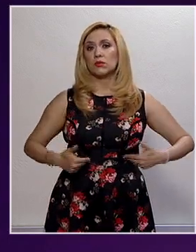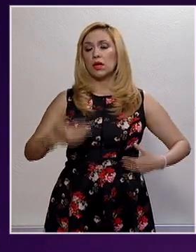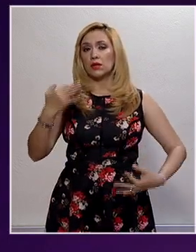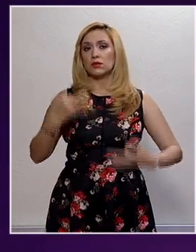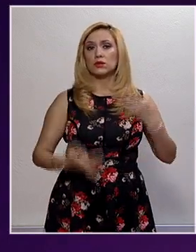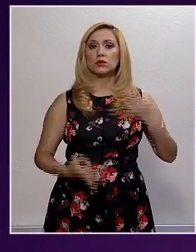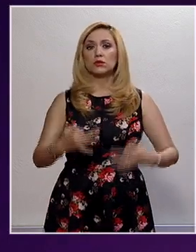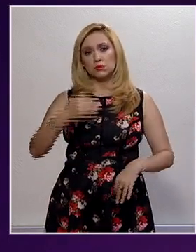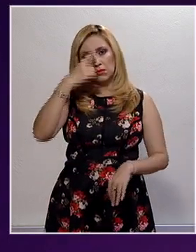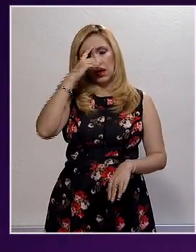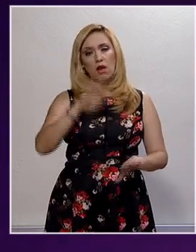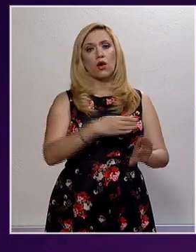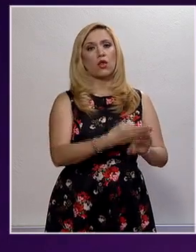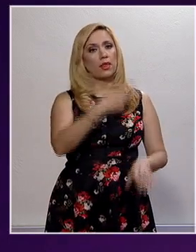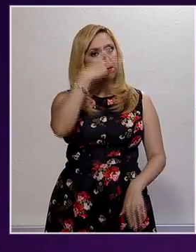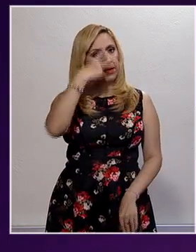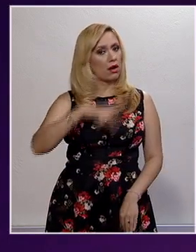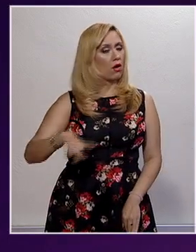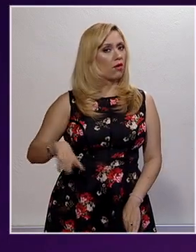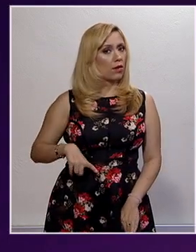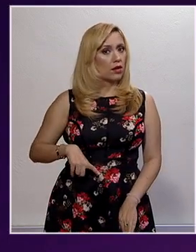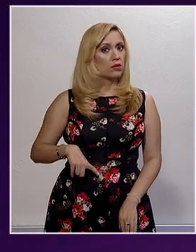del Estado mexicano,